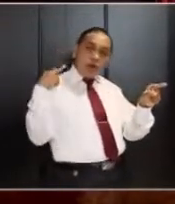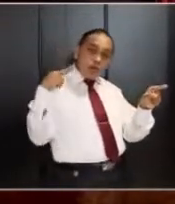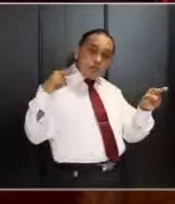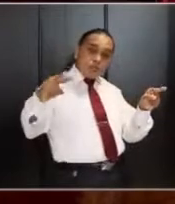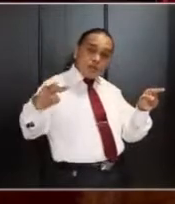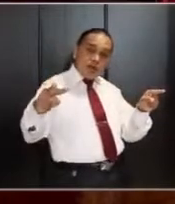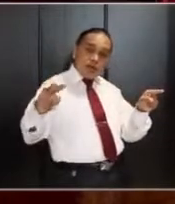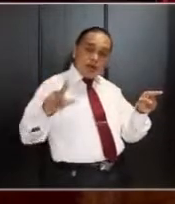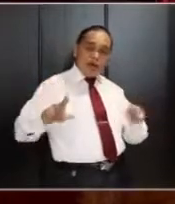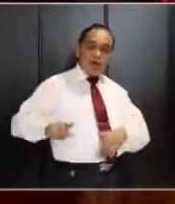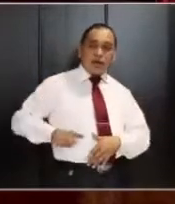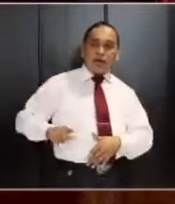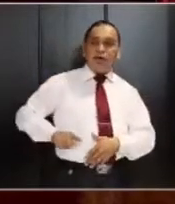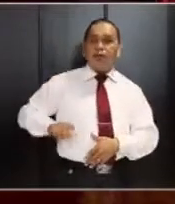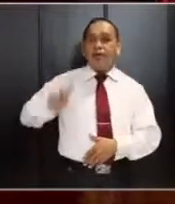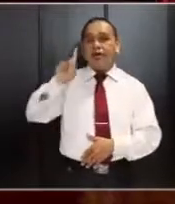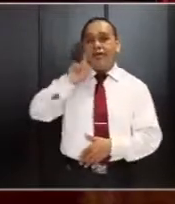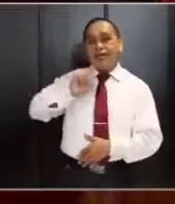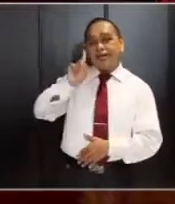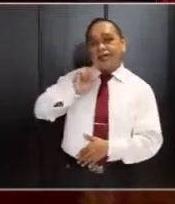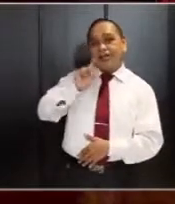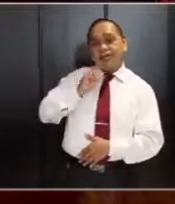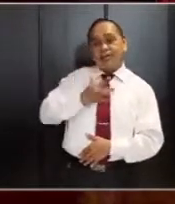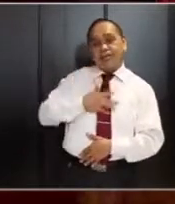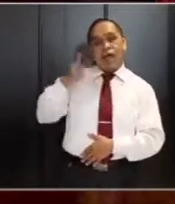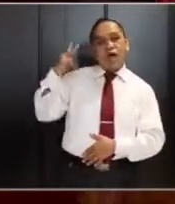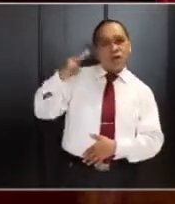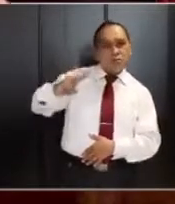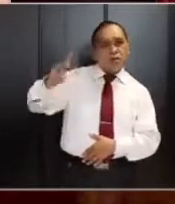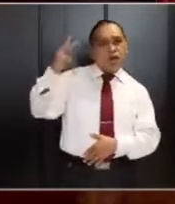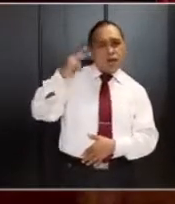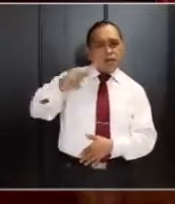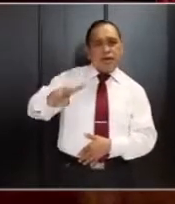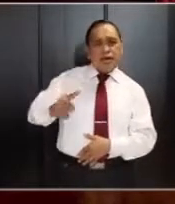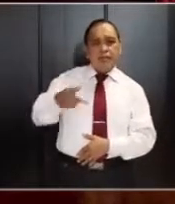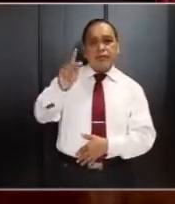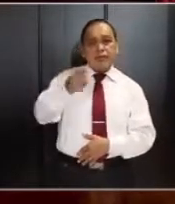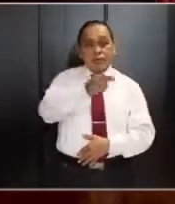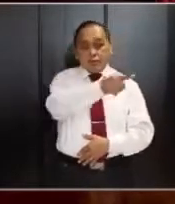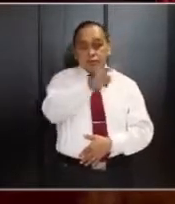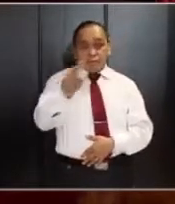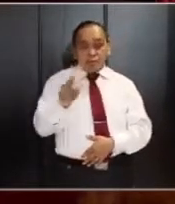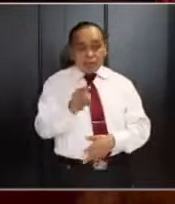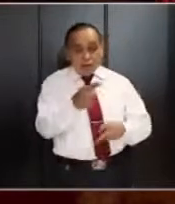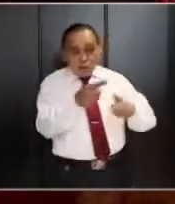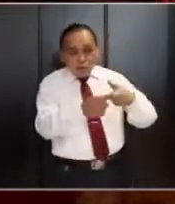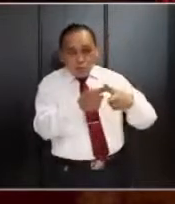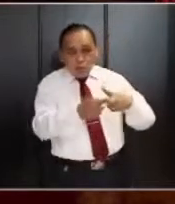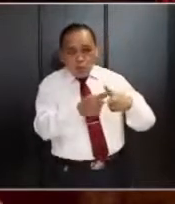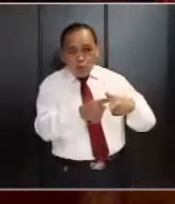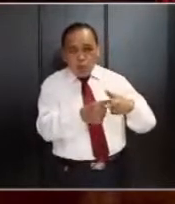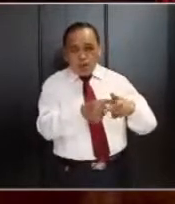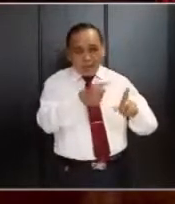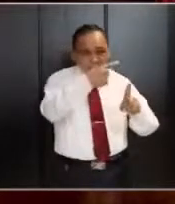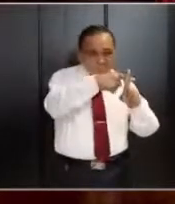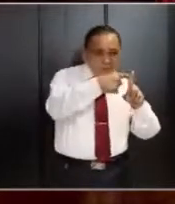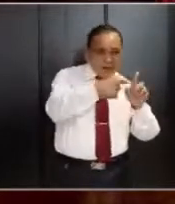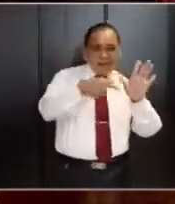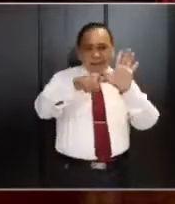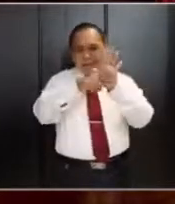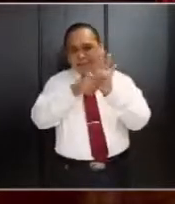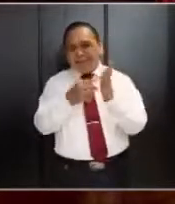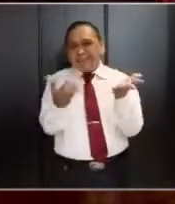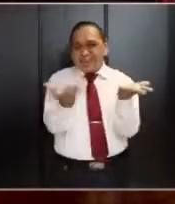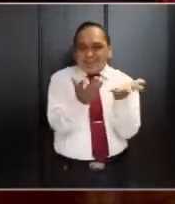desde que llegué de gobernadora, si dividen, es que esto no saben ni sumar ni restar, pues ya listo que le pague a algunos que cuando menos hayan